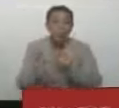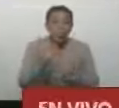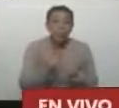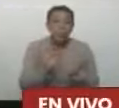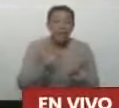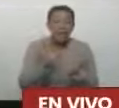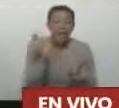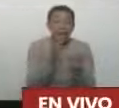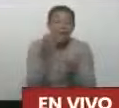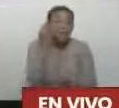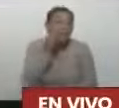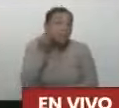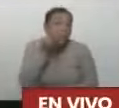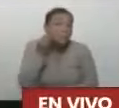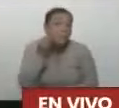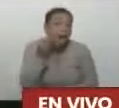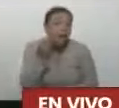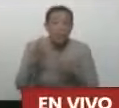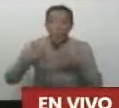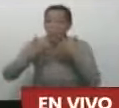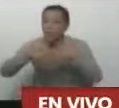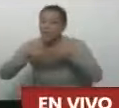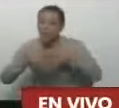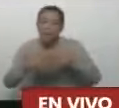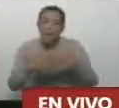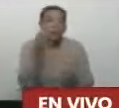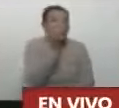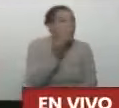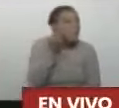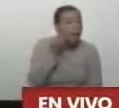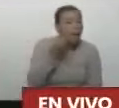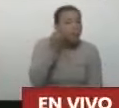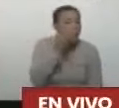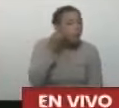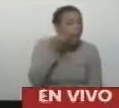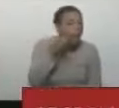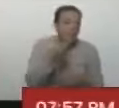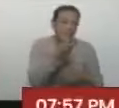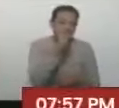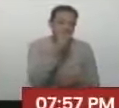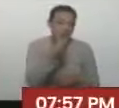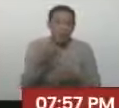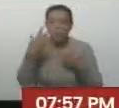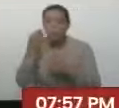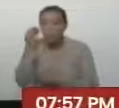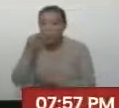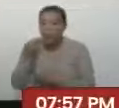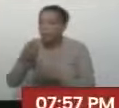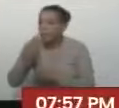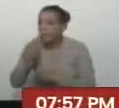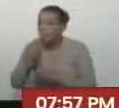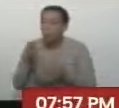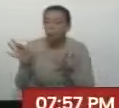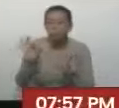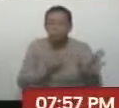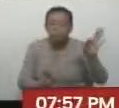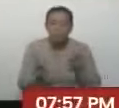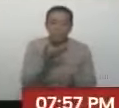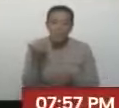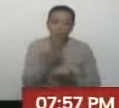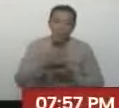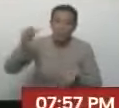del tomate para procesarlo en una línea industrial de alimentos, de pasta para tomate. Ajá. También nosotros más adelante queremos